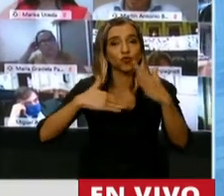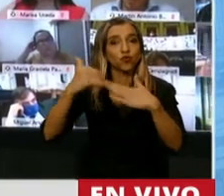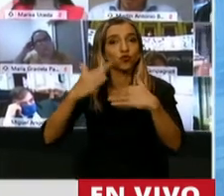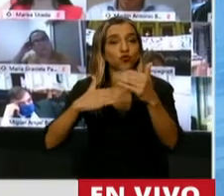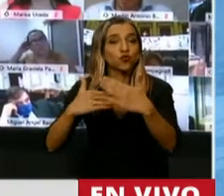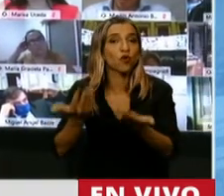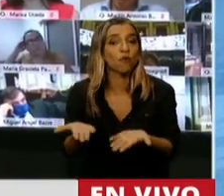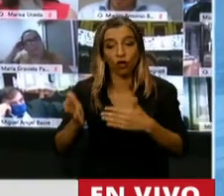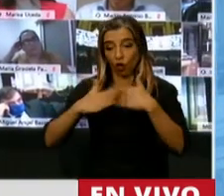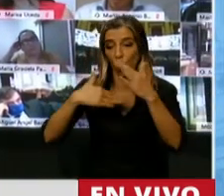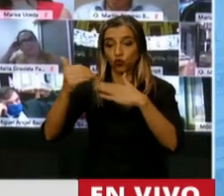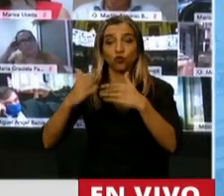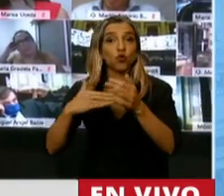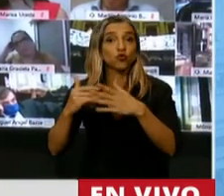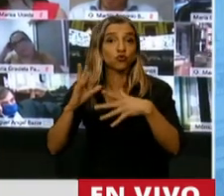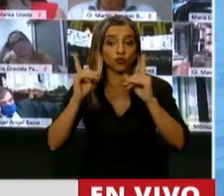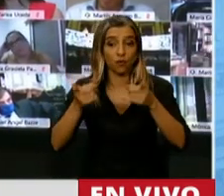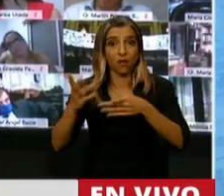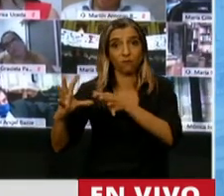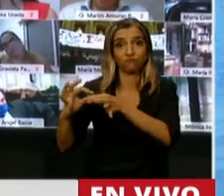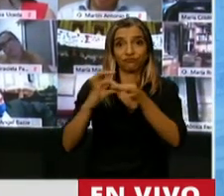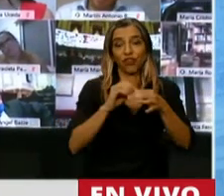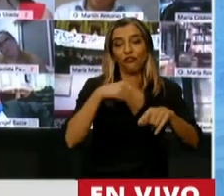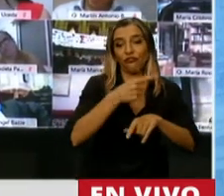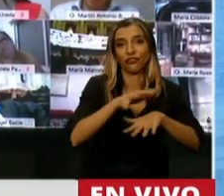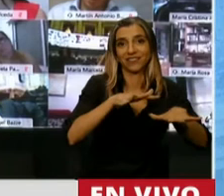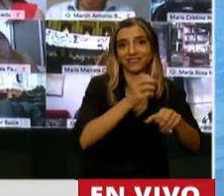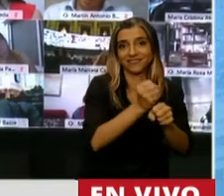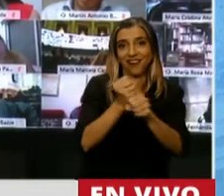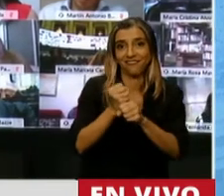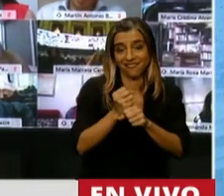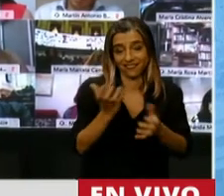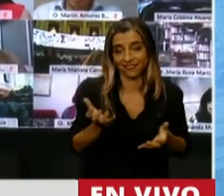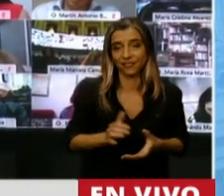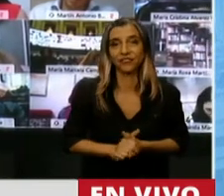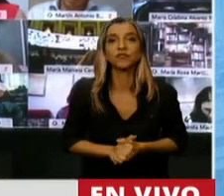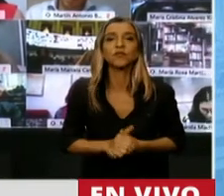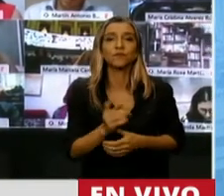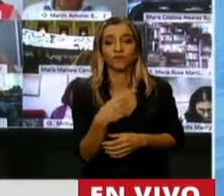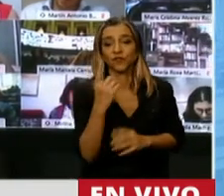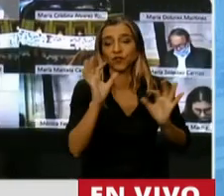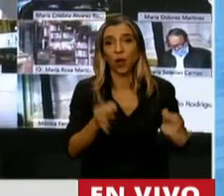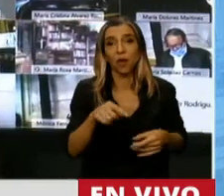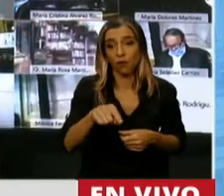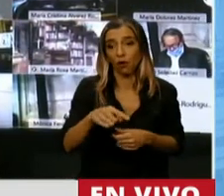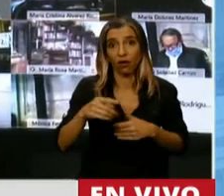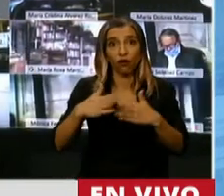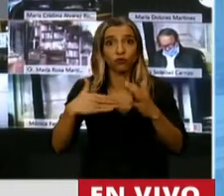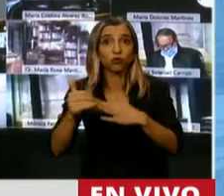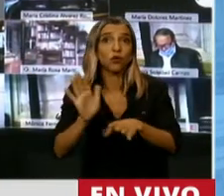la demás actividad de la económica en este presupuesto vemos rutas autopistas